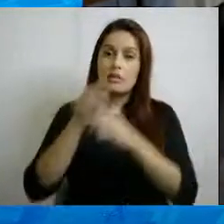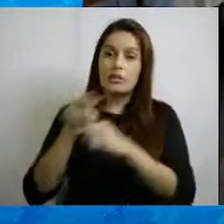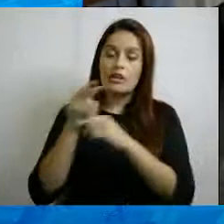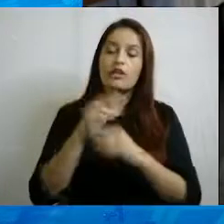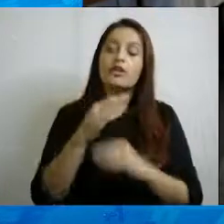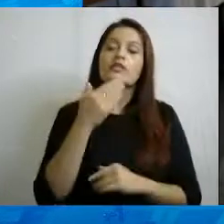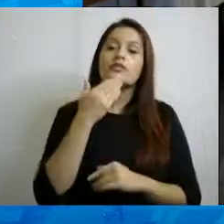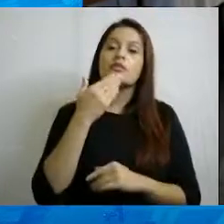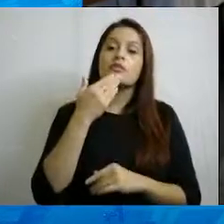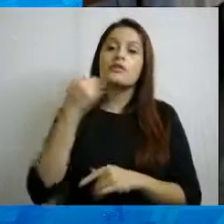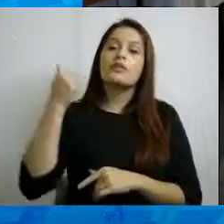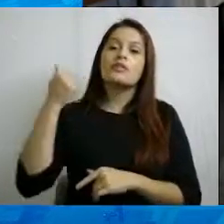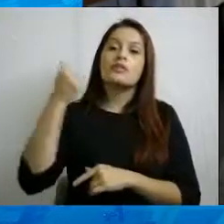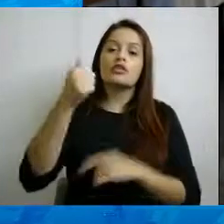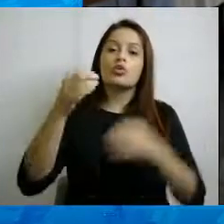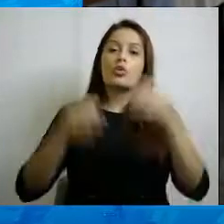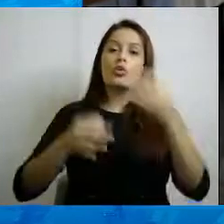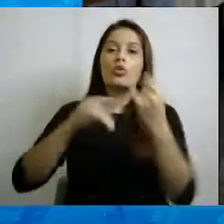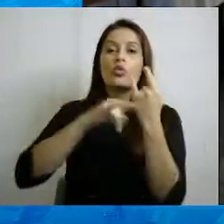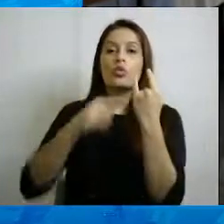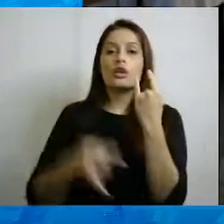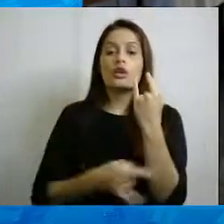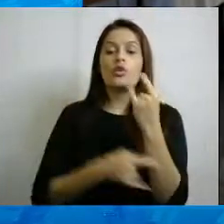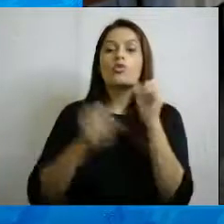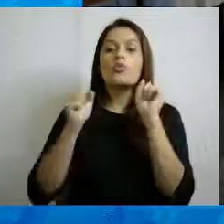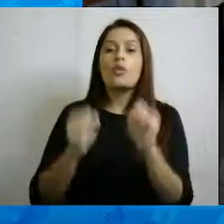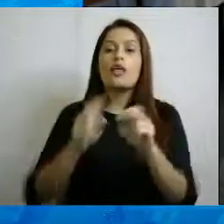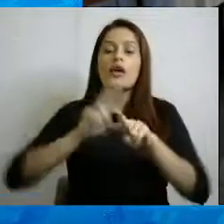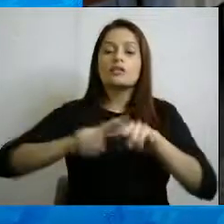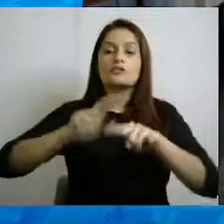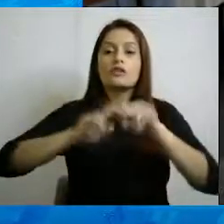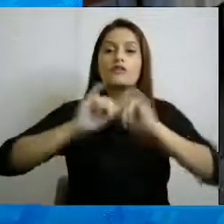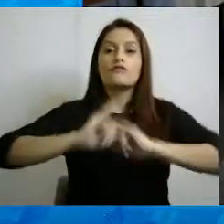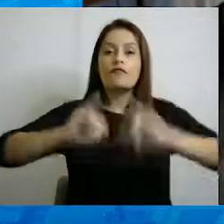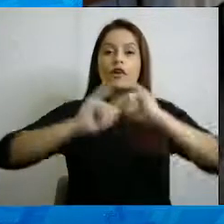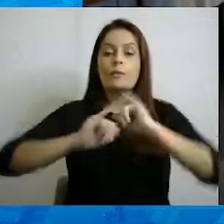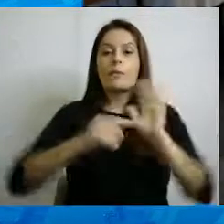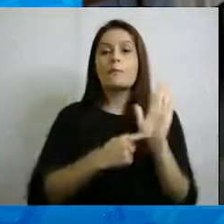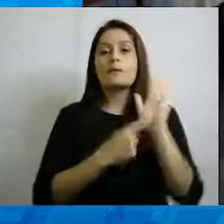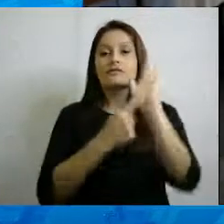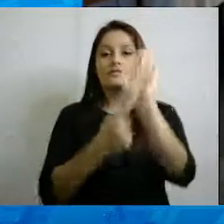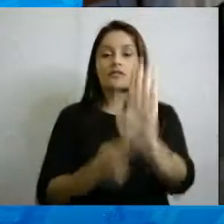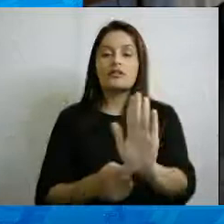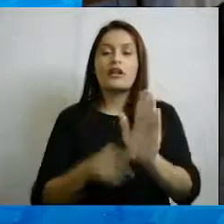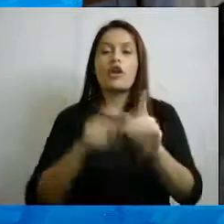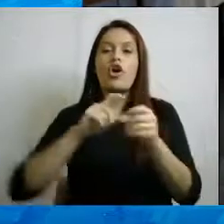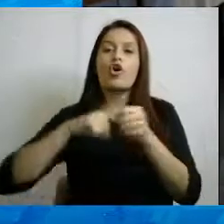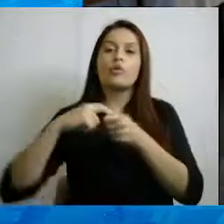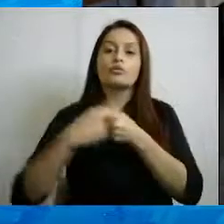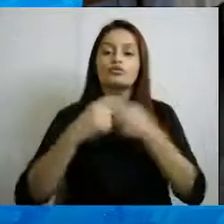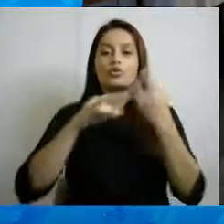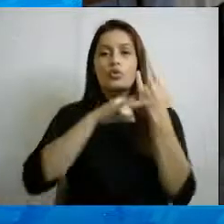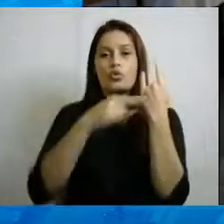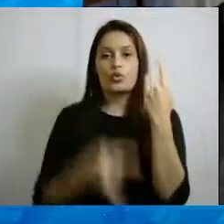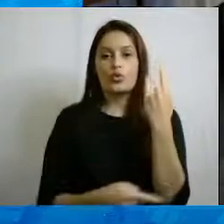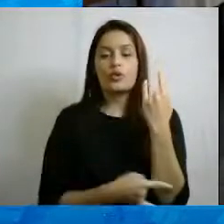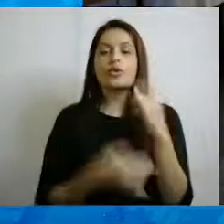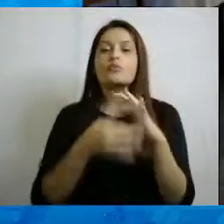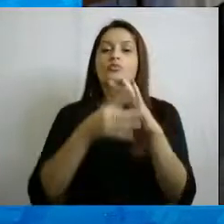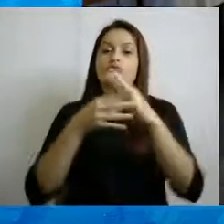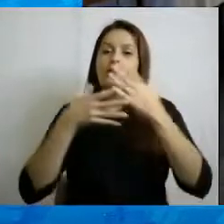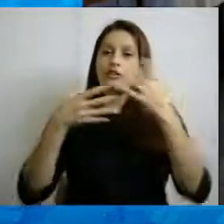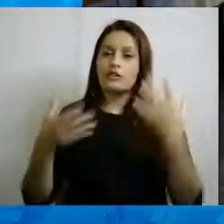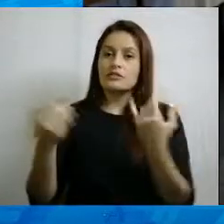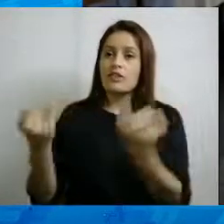directora jurídico que se pueda elaborar este informe y que se pueda presentar en esta comisión jurídica. ¿Ya? Le estaremos informando entonces